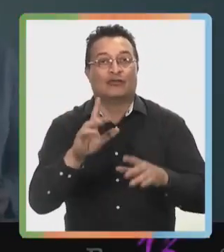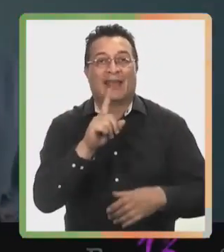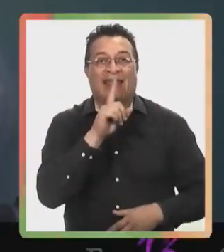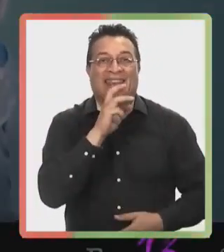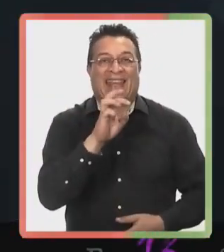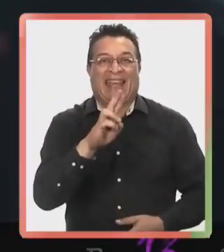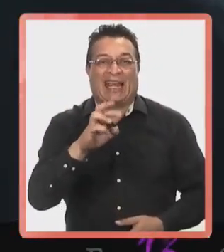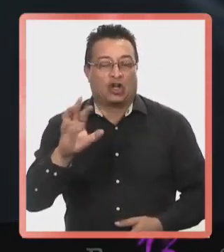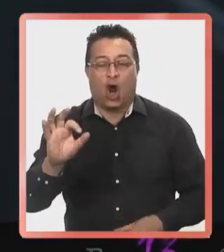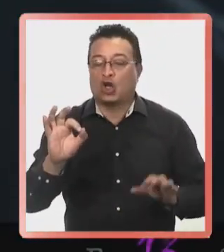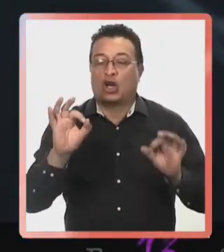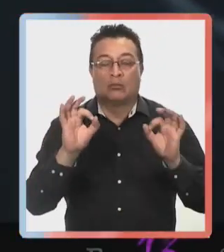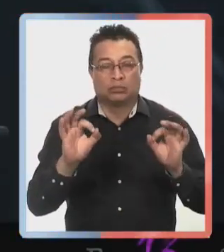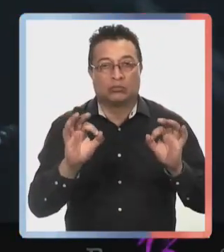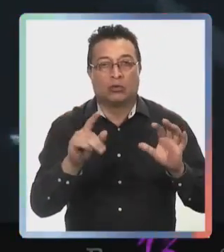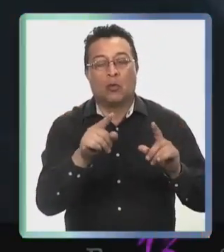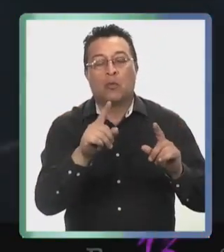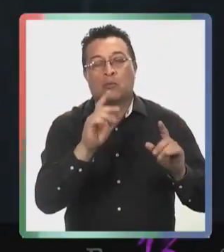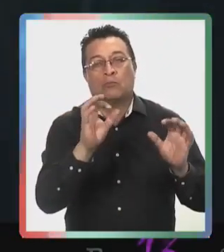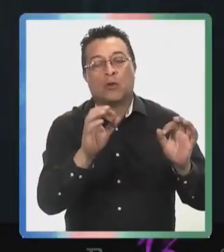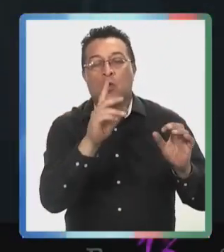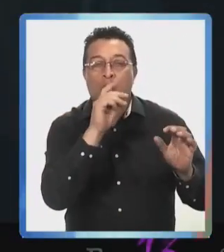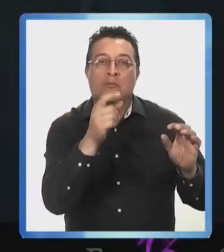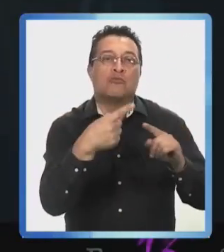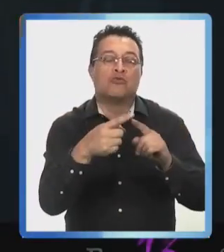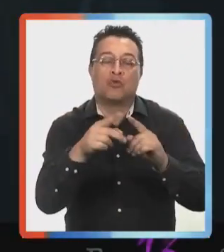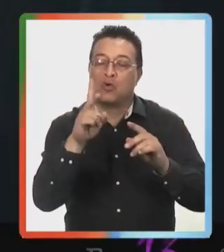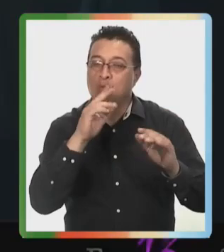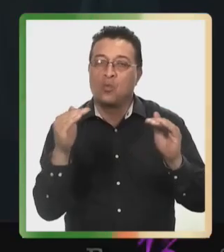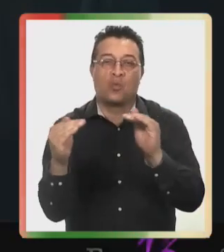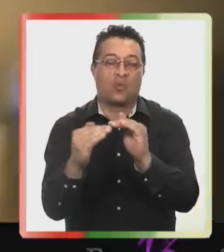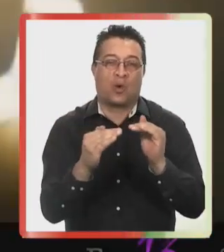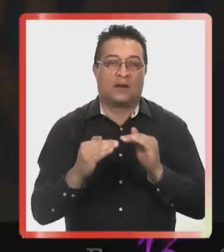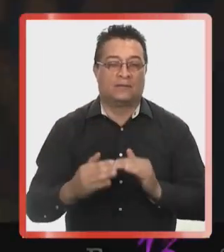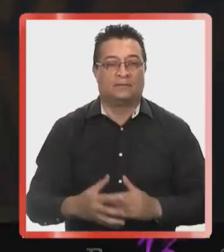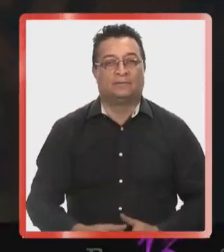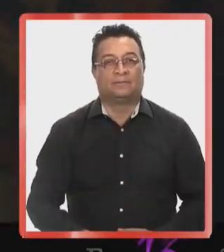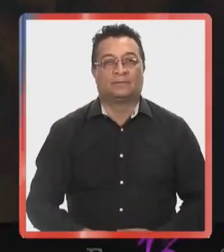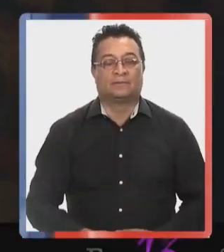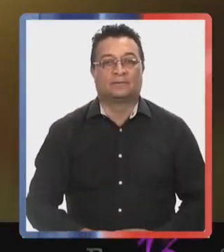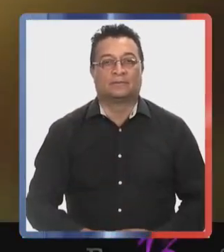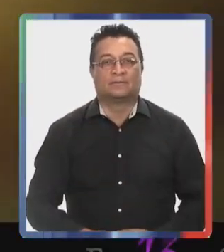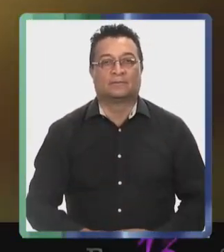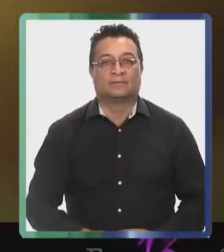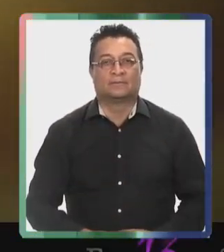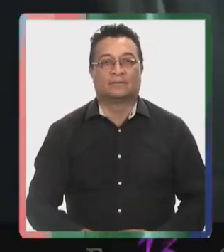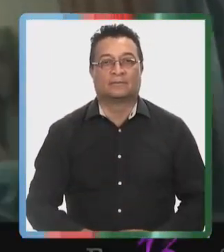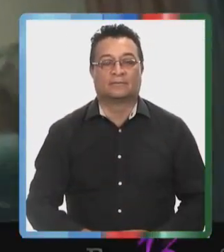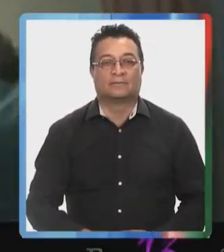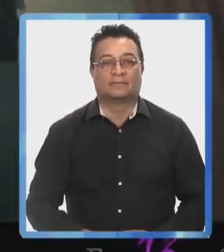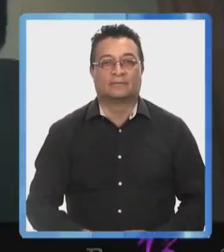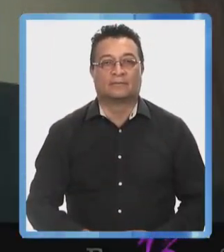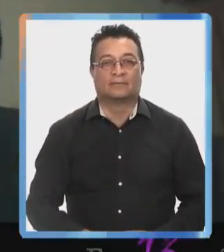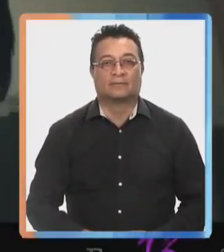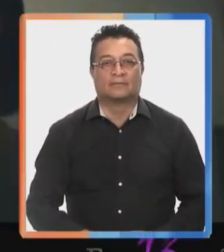restan originalidad. No debemos pasar de los 13. ¿Cómo te llamas?